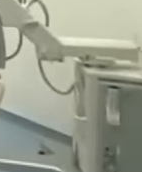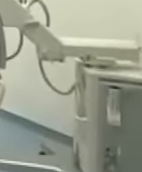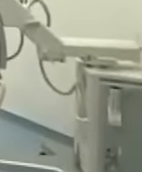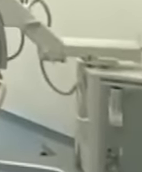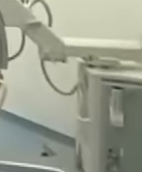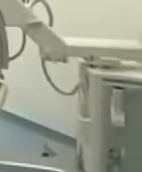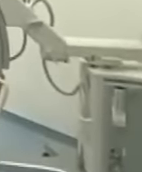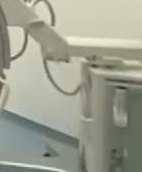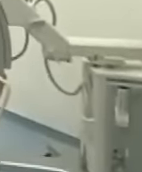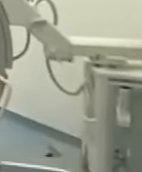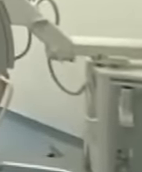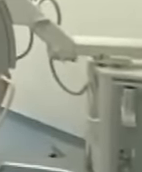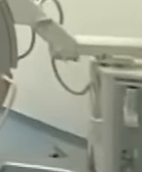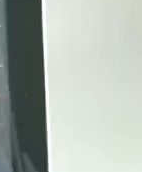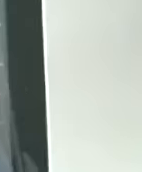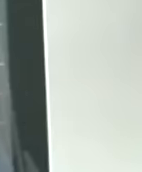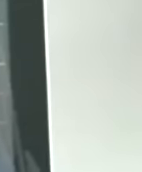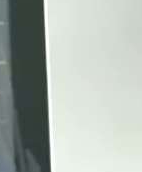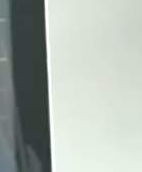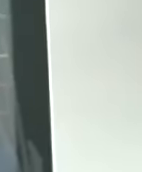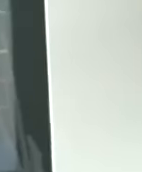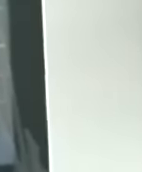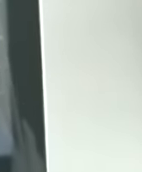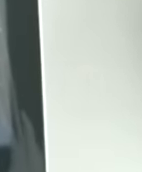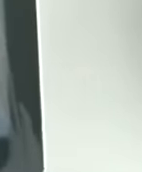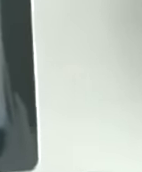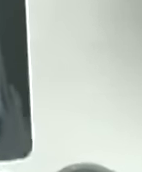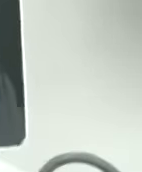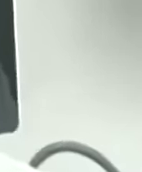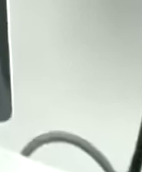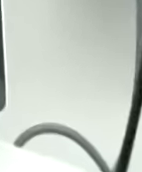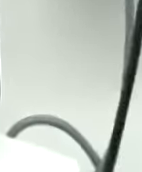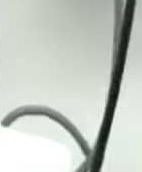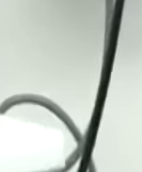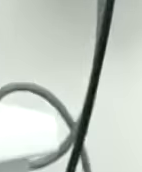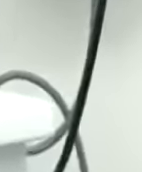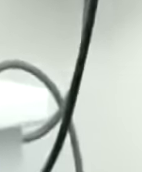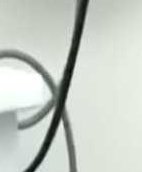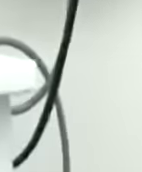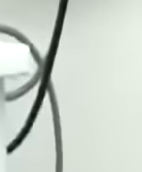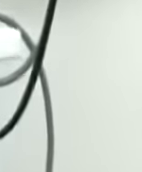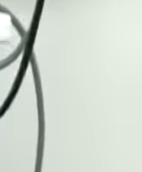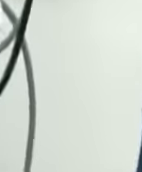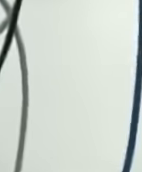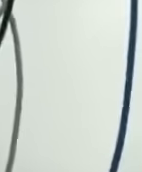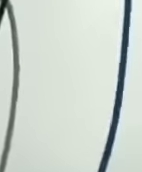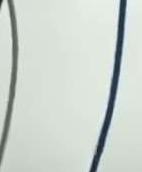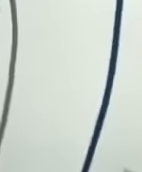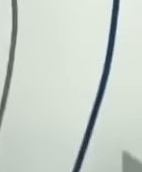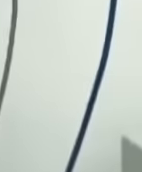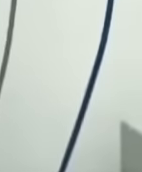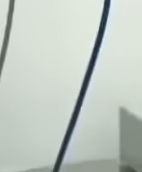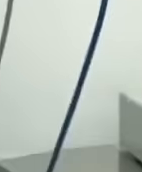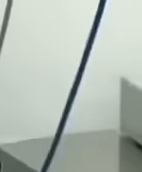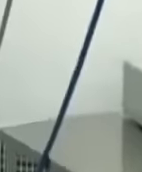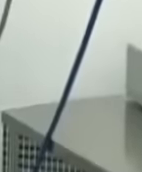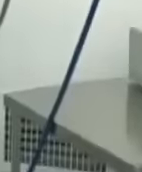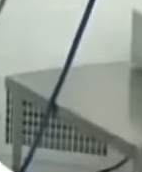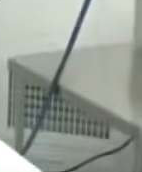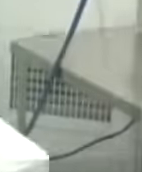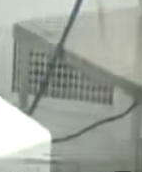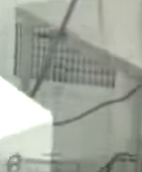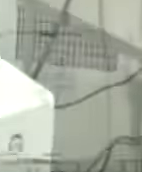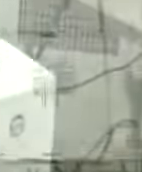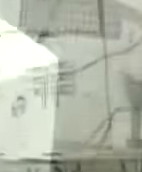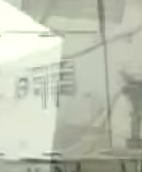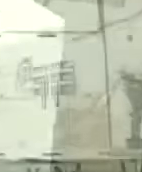a 182.945 habitantes de este municipio, lo que equivale a 33.000 familias que se beneficiarán a través